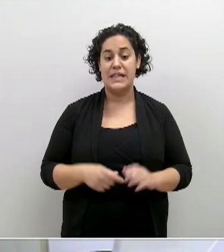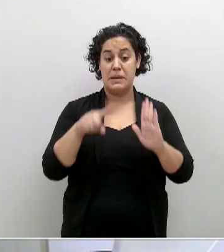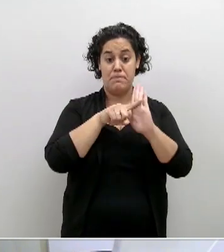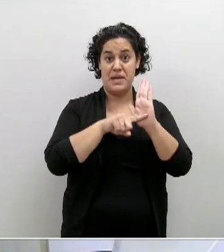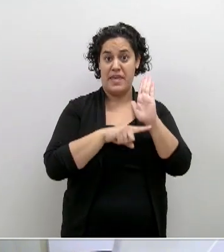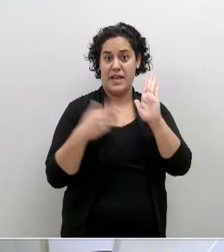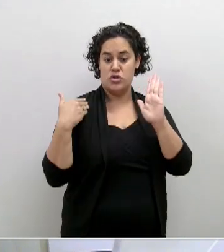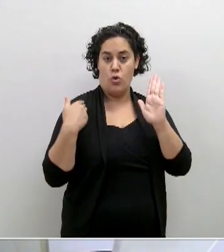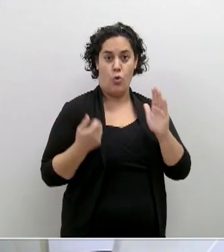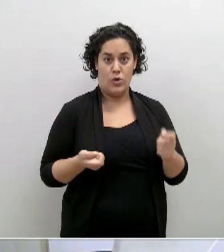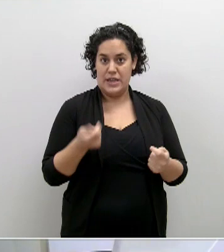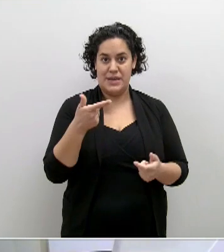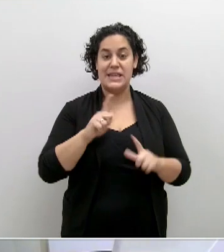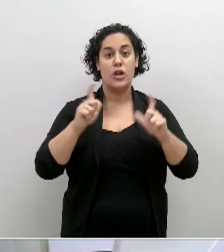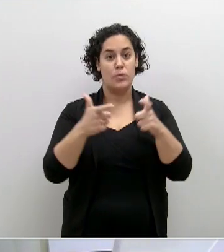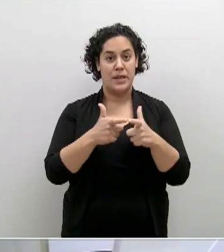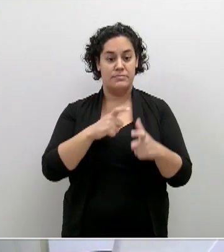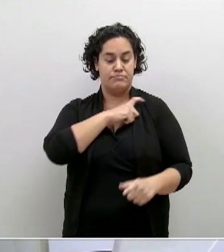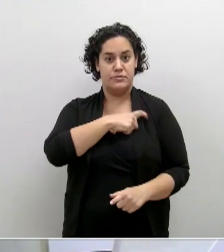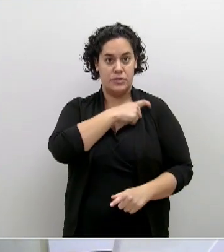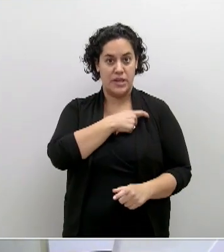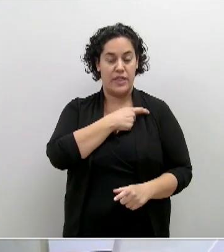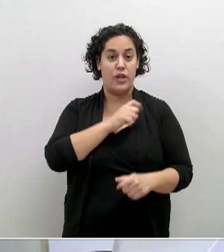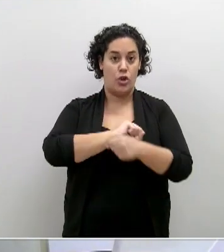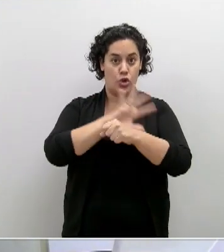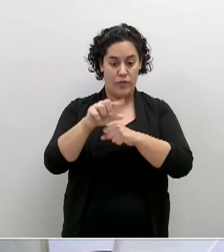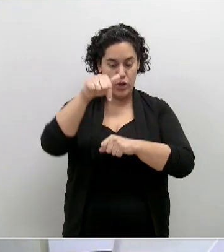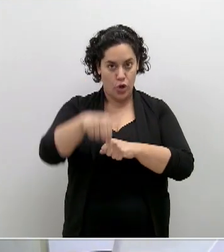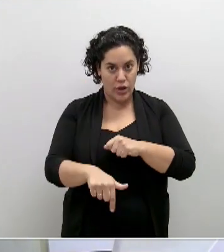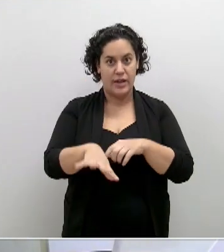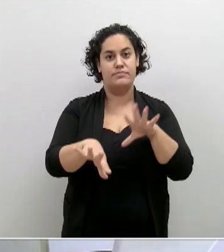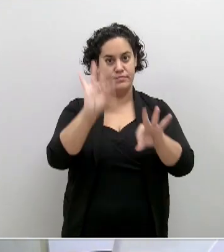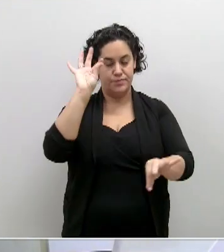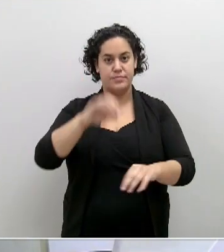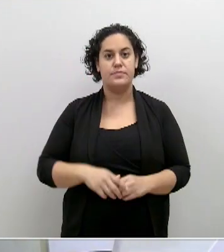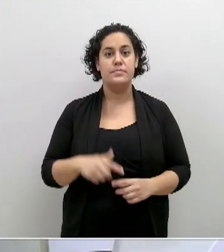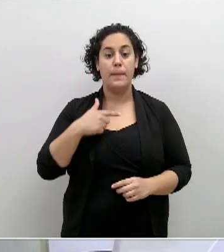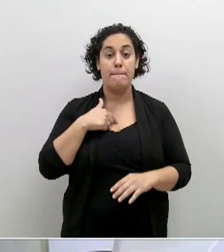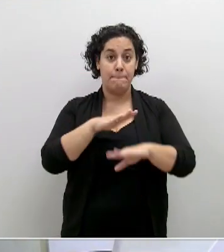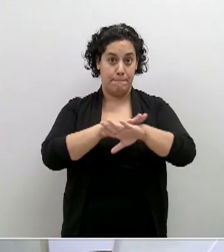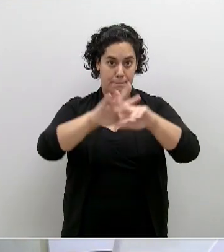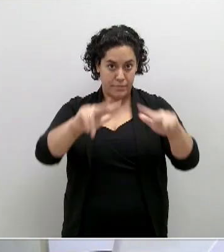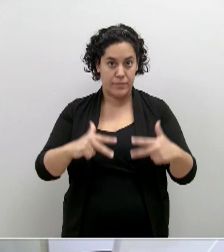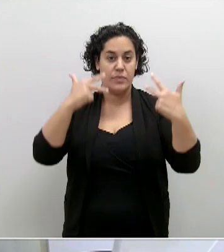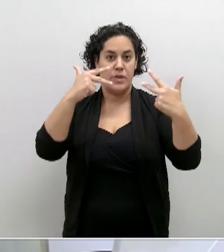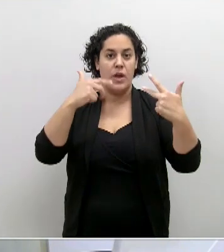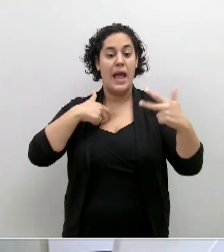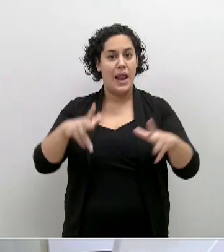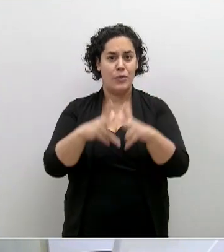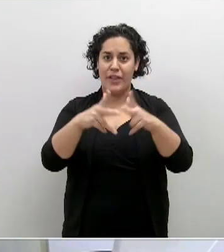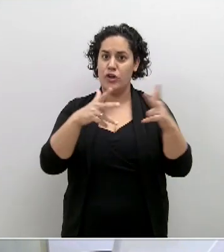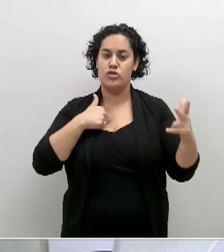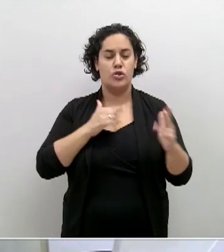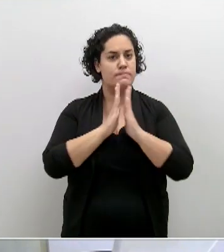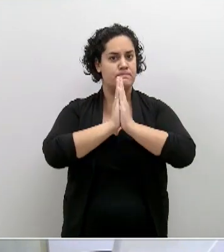tomado el Comité COVID en el día de hoy. Me van a permitir que comience el discurso con un ruego a la población.